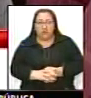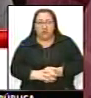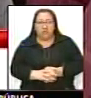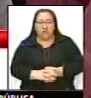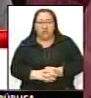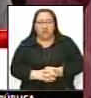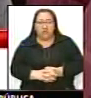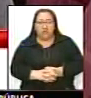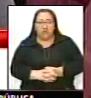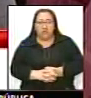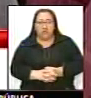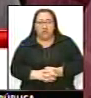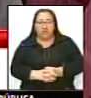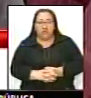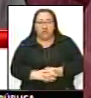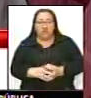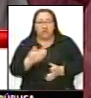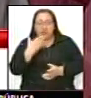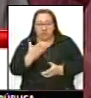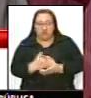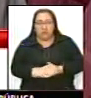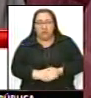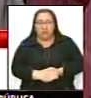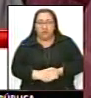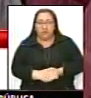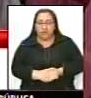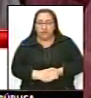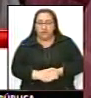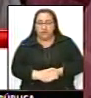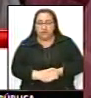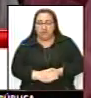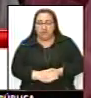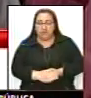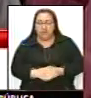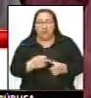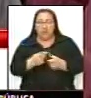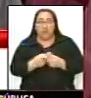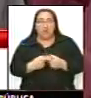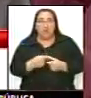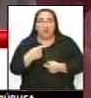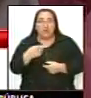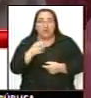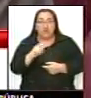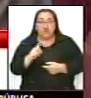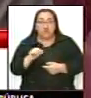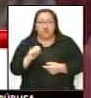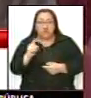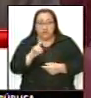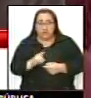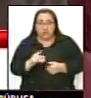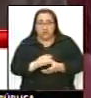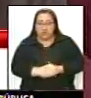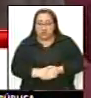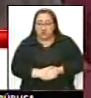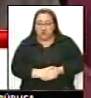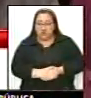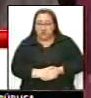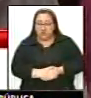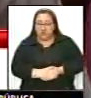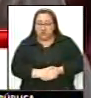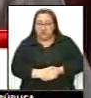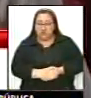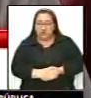Puno, señor presidente. Muchísimas gracias. Congresista González, ¿se hace uso de la palabra? Tiene el uso de la palabra la congresista Marisol